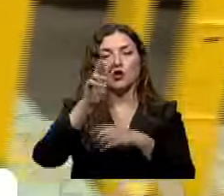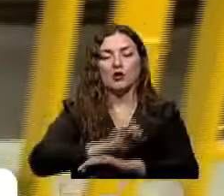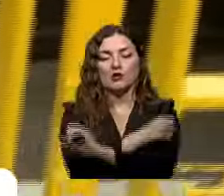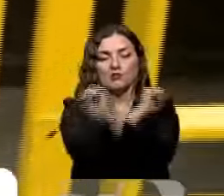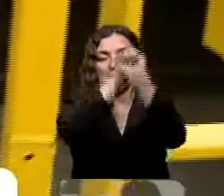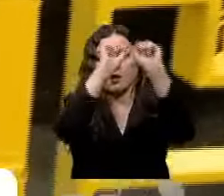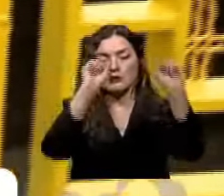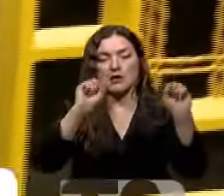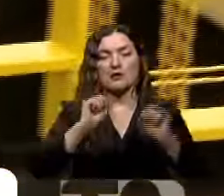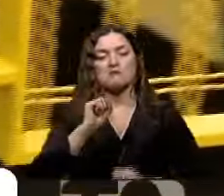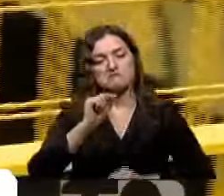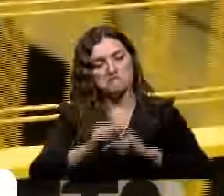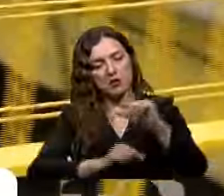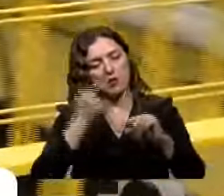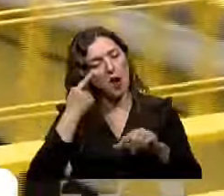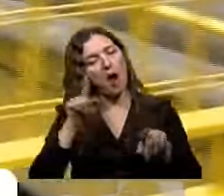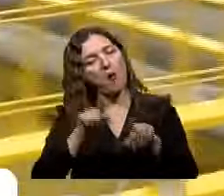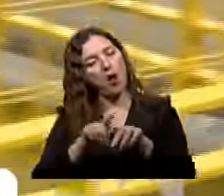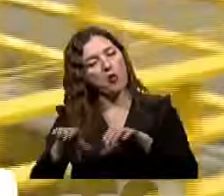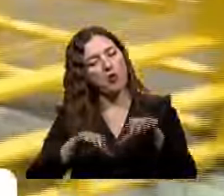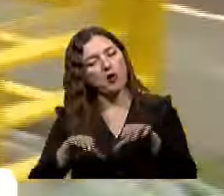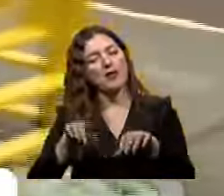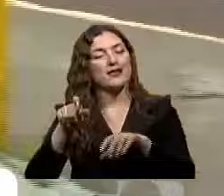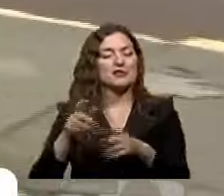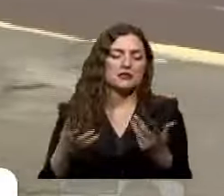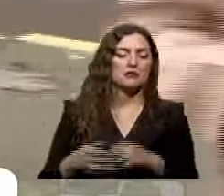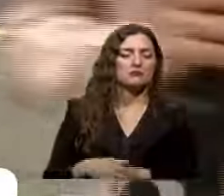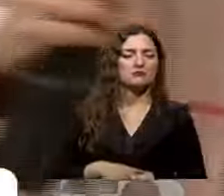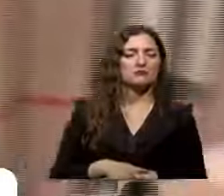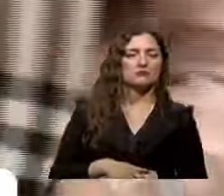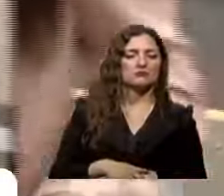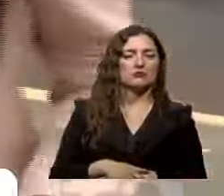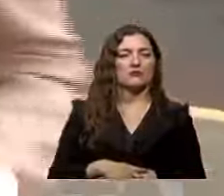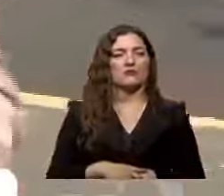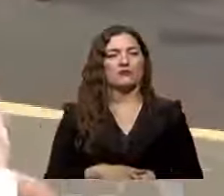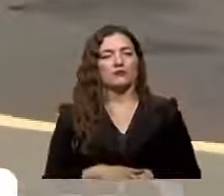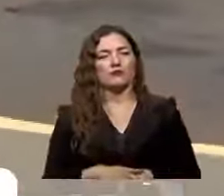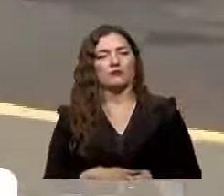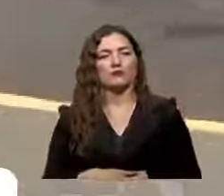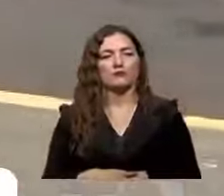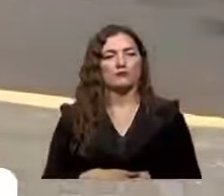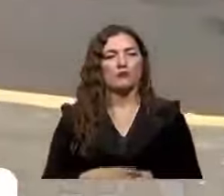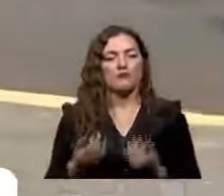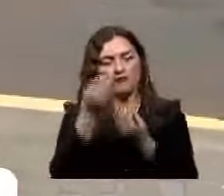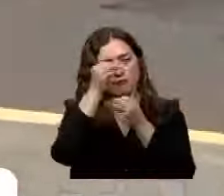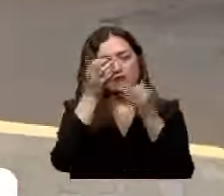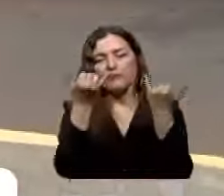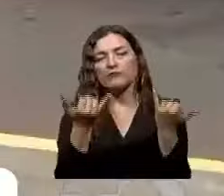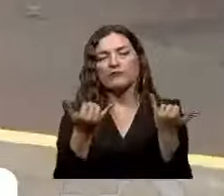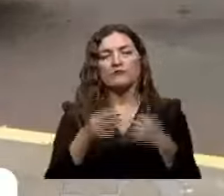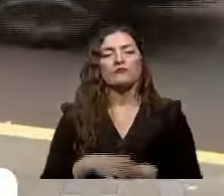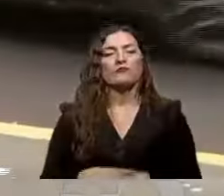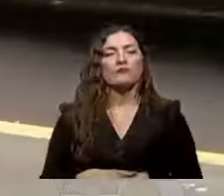mañana, que se irán pues coordinando de acuerdo a la necesidad de los trabajos. Esta es la información que les podemos